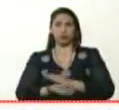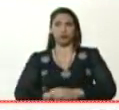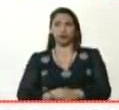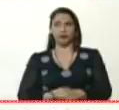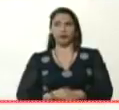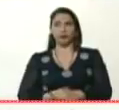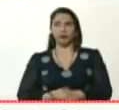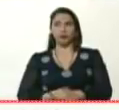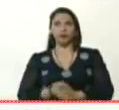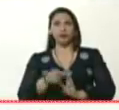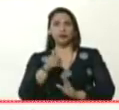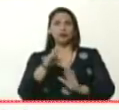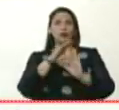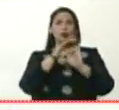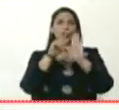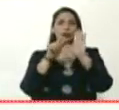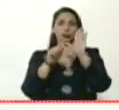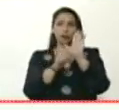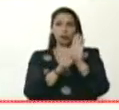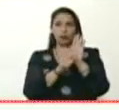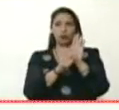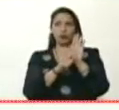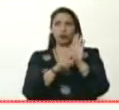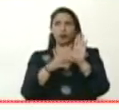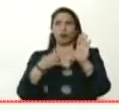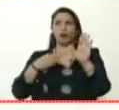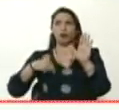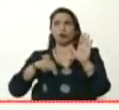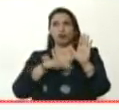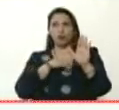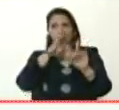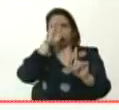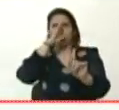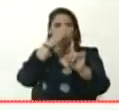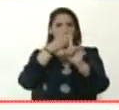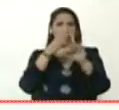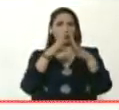que esta constitución, esta, la nuestra, votada por todos,